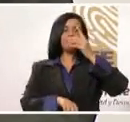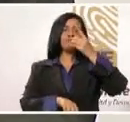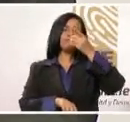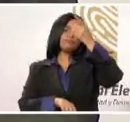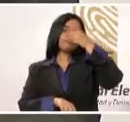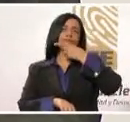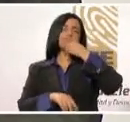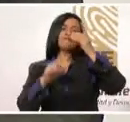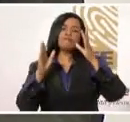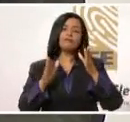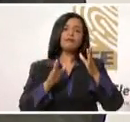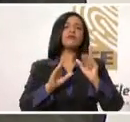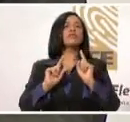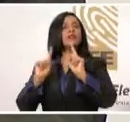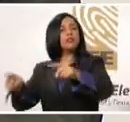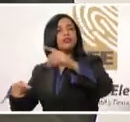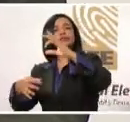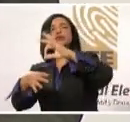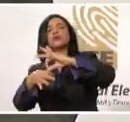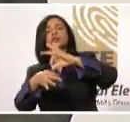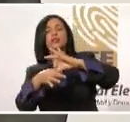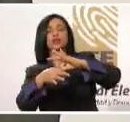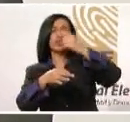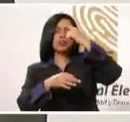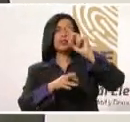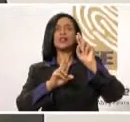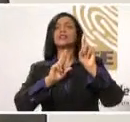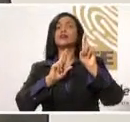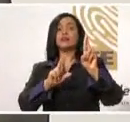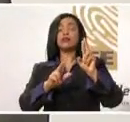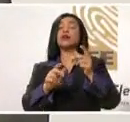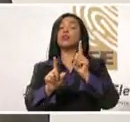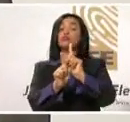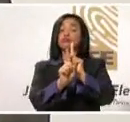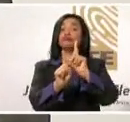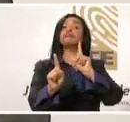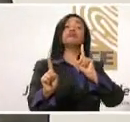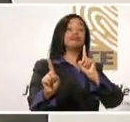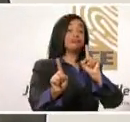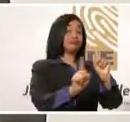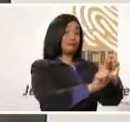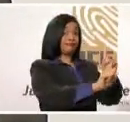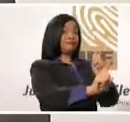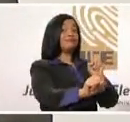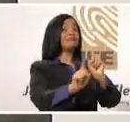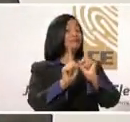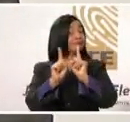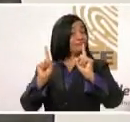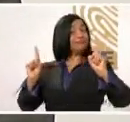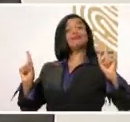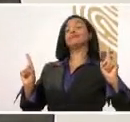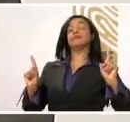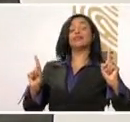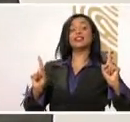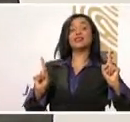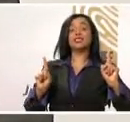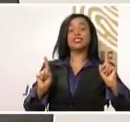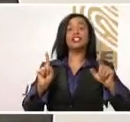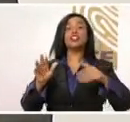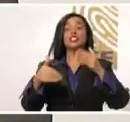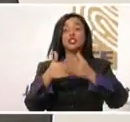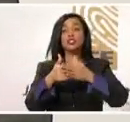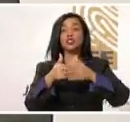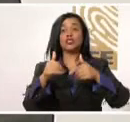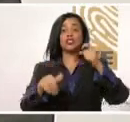para sufragar, para que respetando el distanciamiento social y el protocolo sanitario